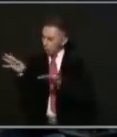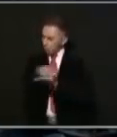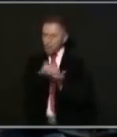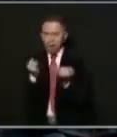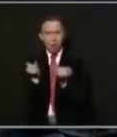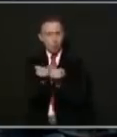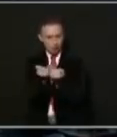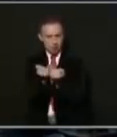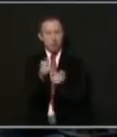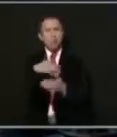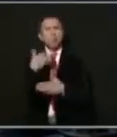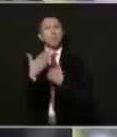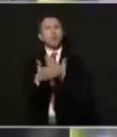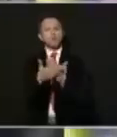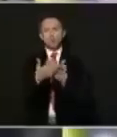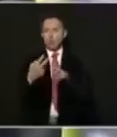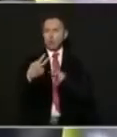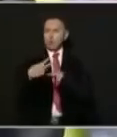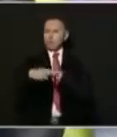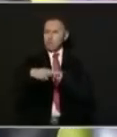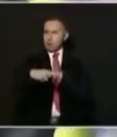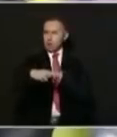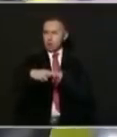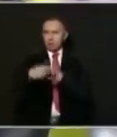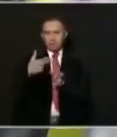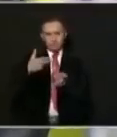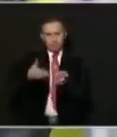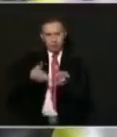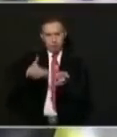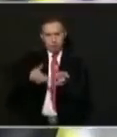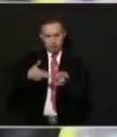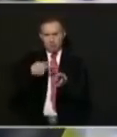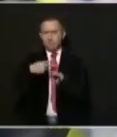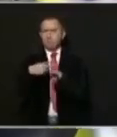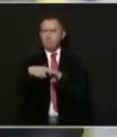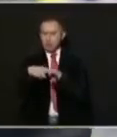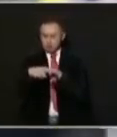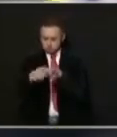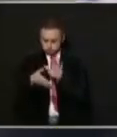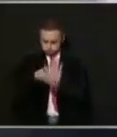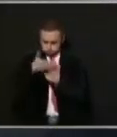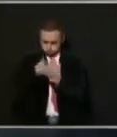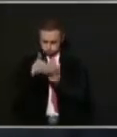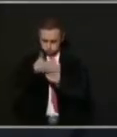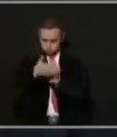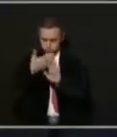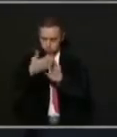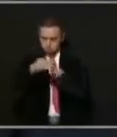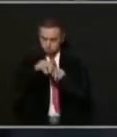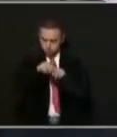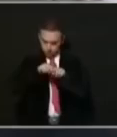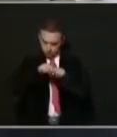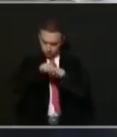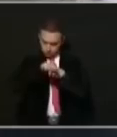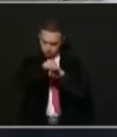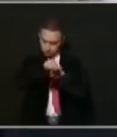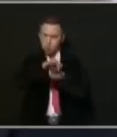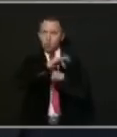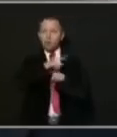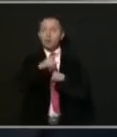una vía para un ferrocarril que va a unir el